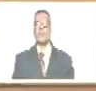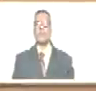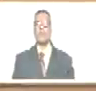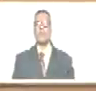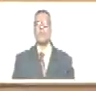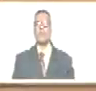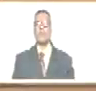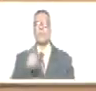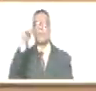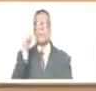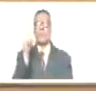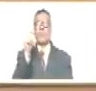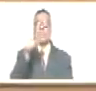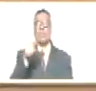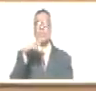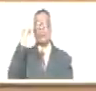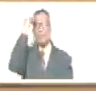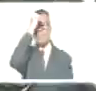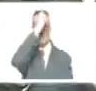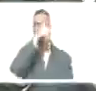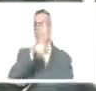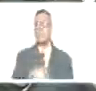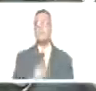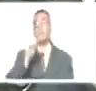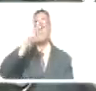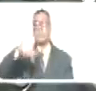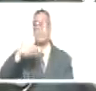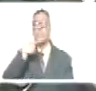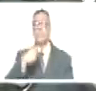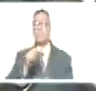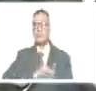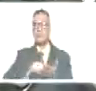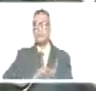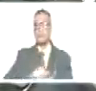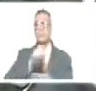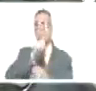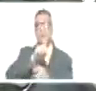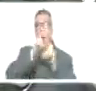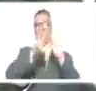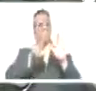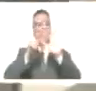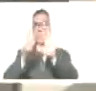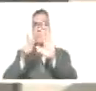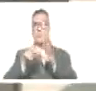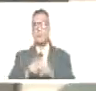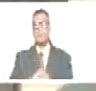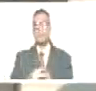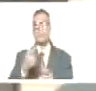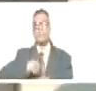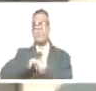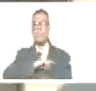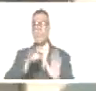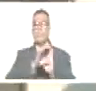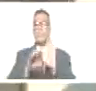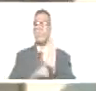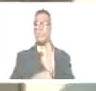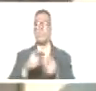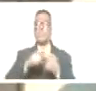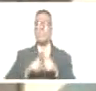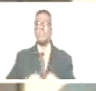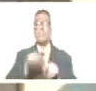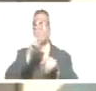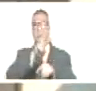Diputado Cabello Rondón. También el artículo 187 de nuestra Constitución, en su numeral